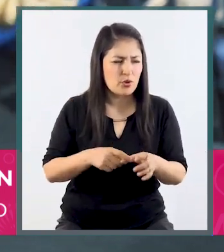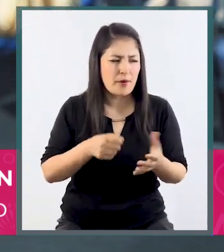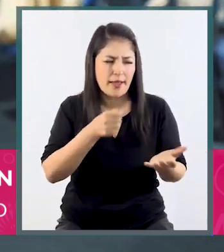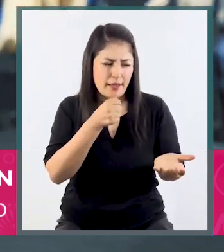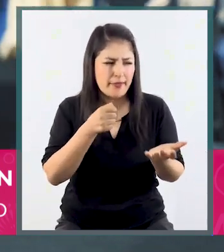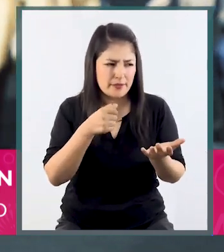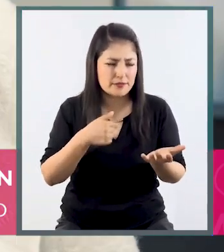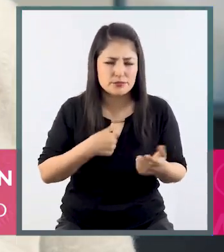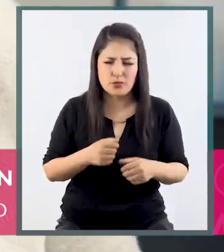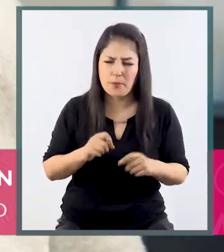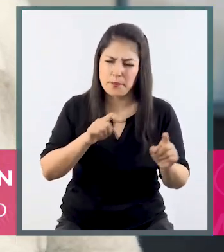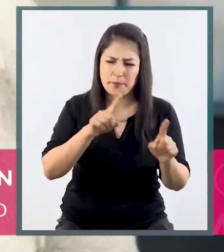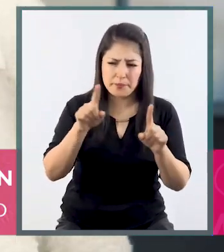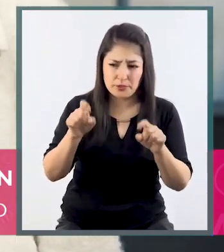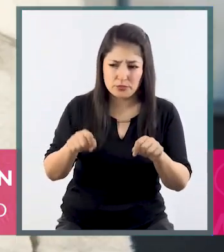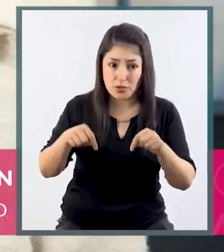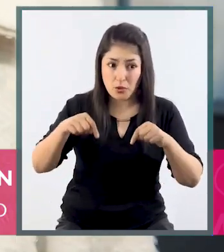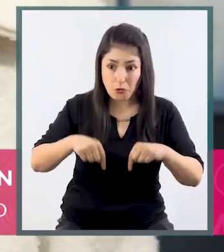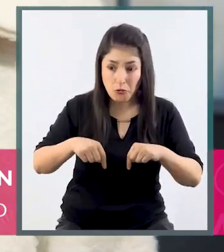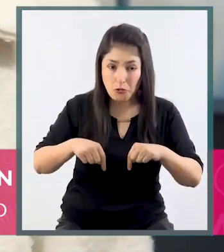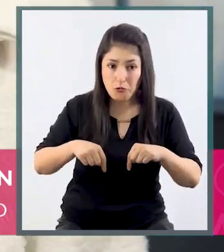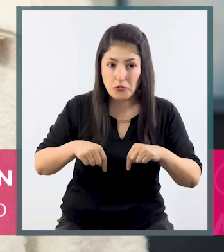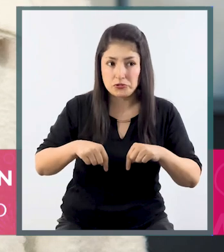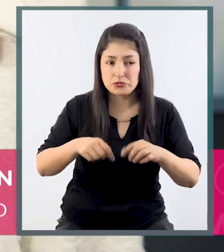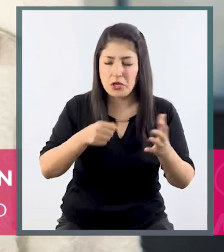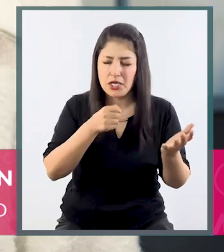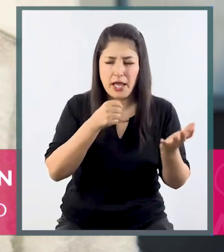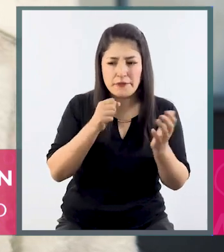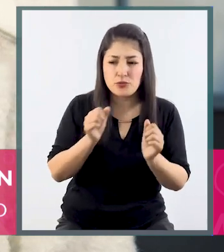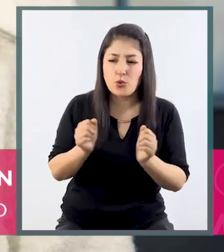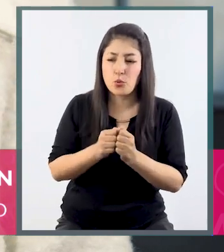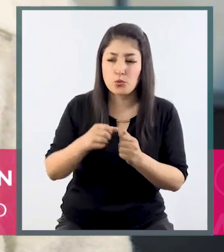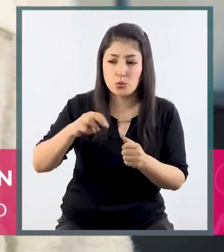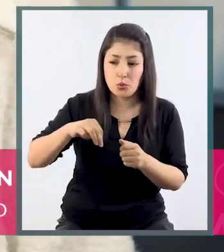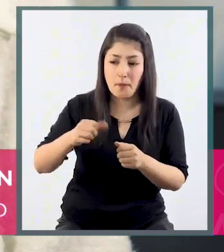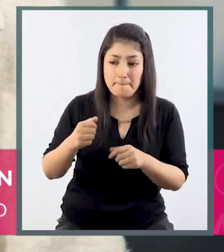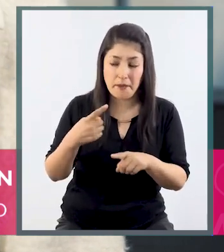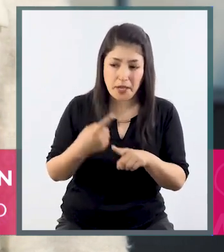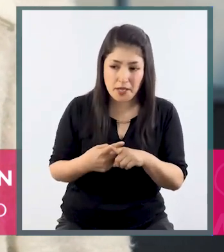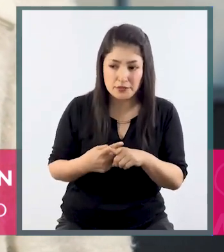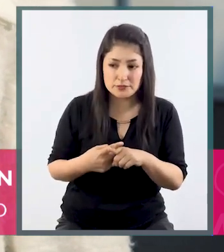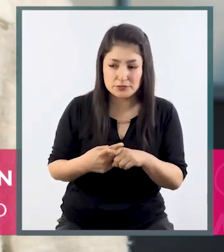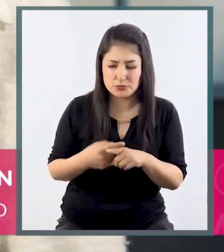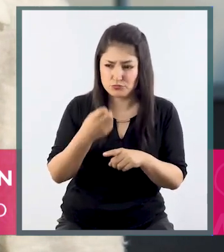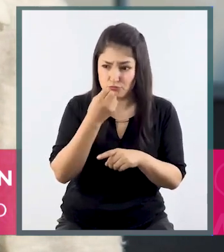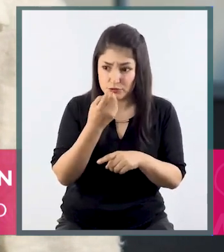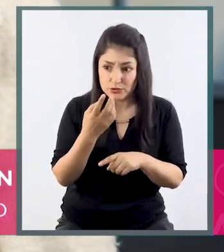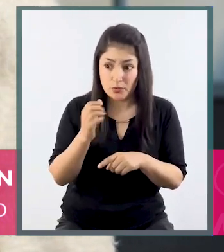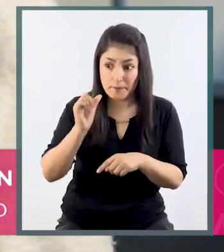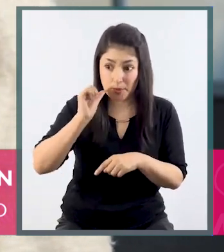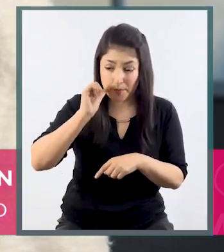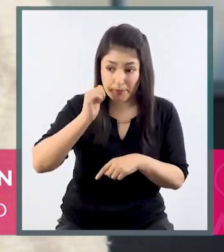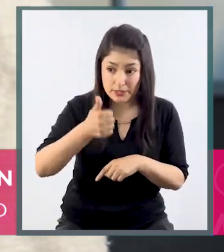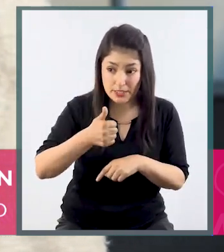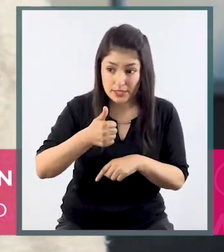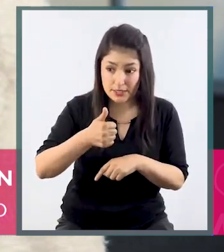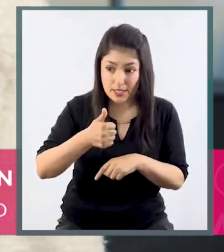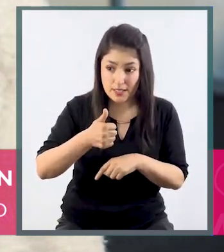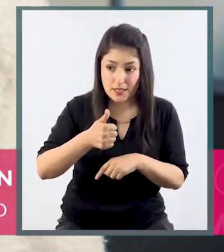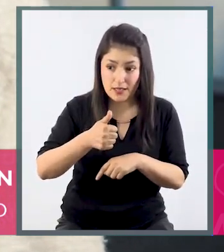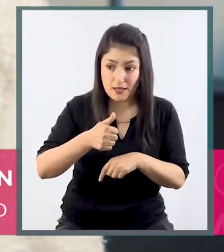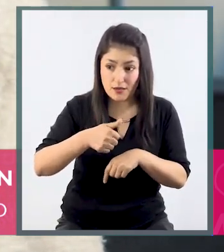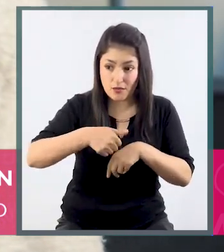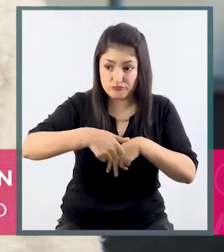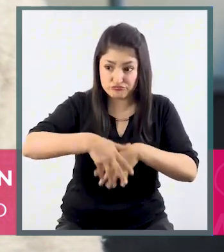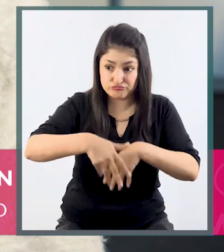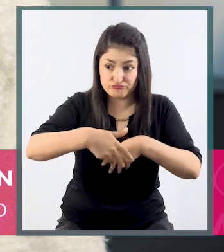parte solística también. Ariadna, hoy estás cantando con Max Castro, sí. De hecho una oportunidad muy bonita, pero mañana